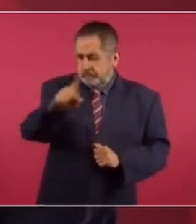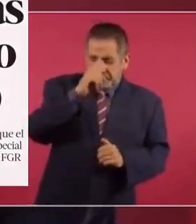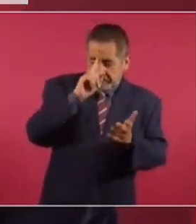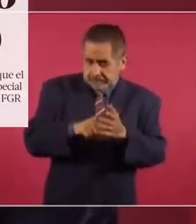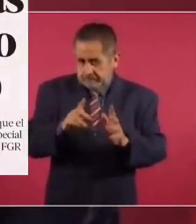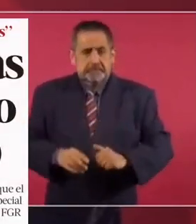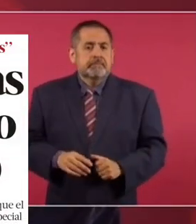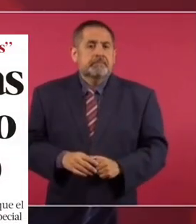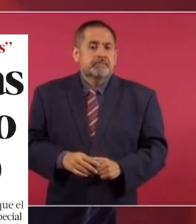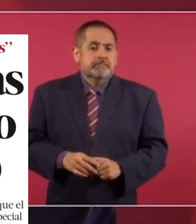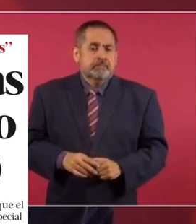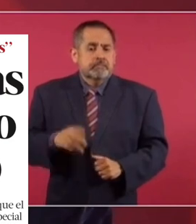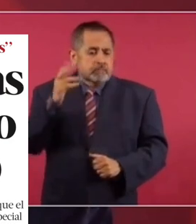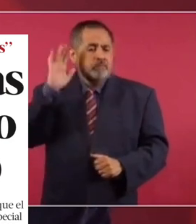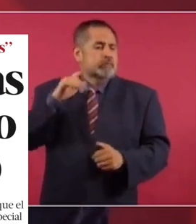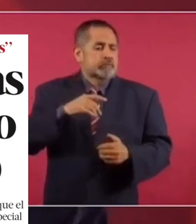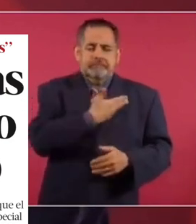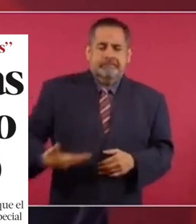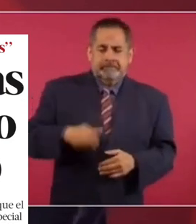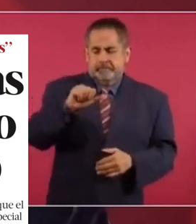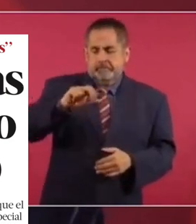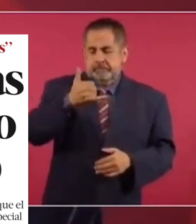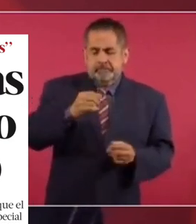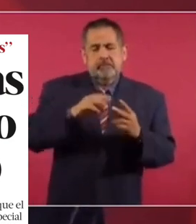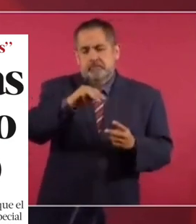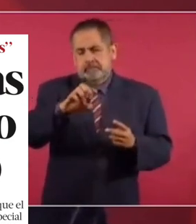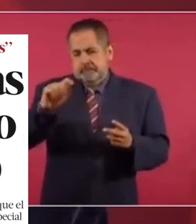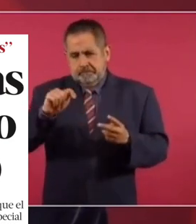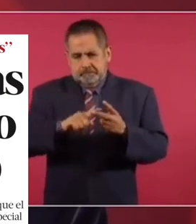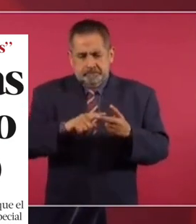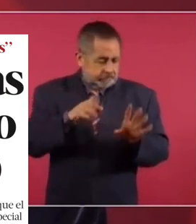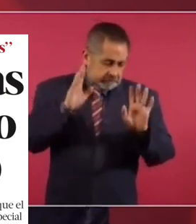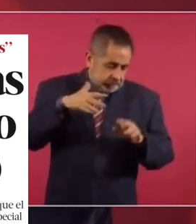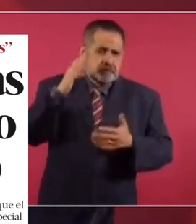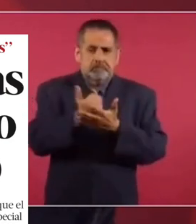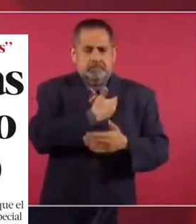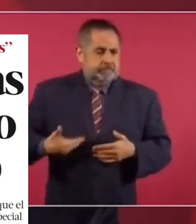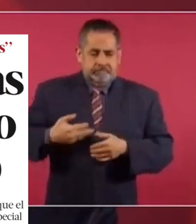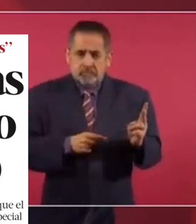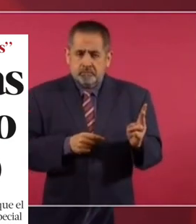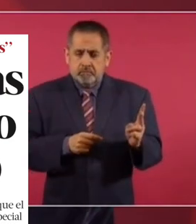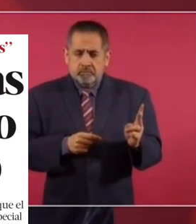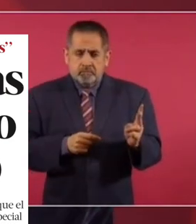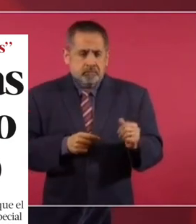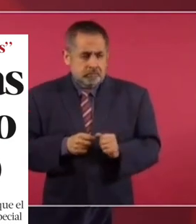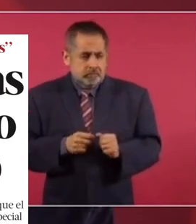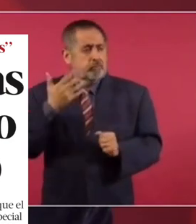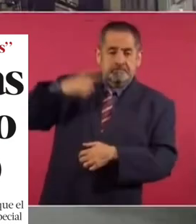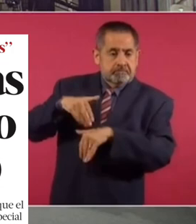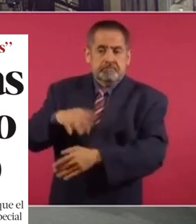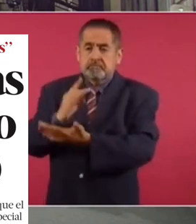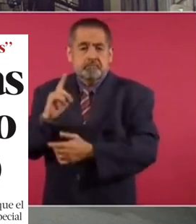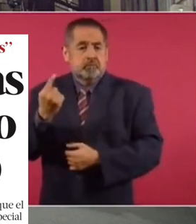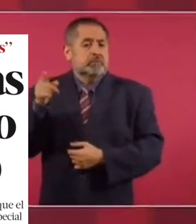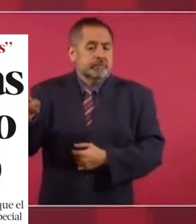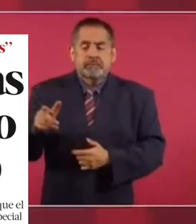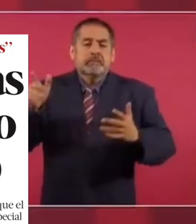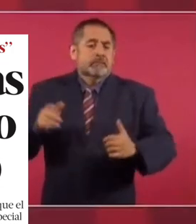ustedes que se hubiese ganado Anaya o MIT si hubiese llegado hasta donde estamos en este asunto? Por